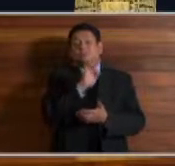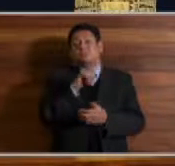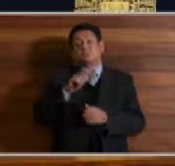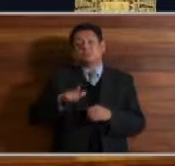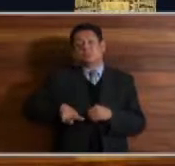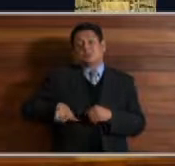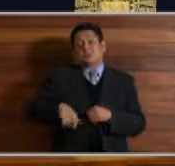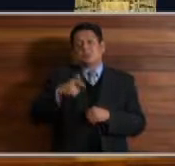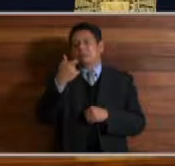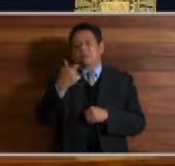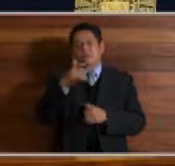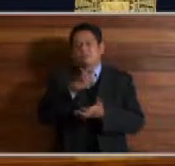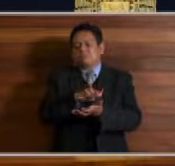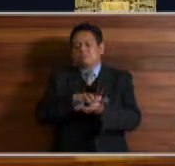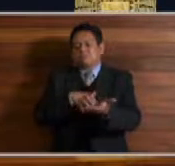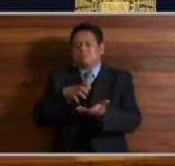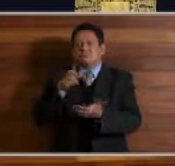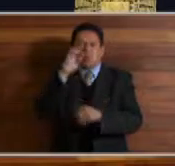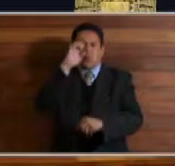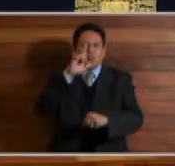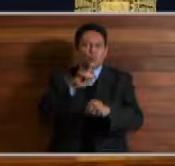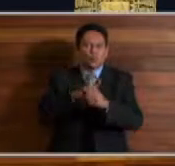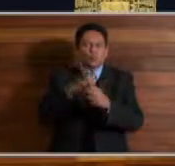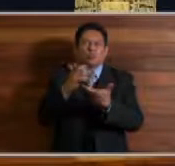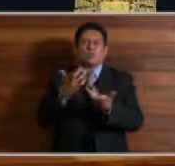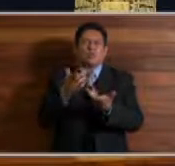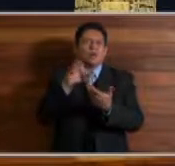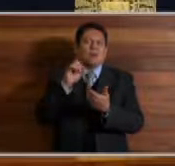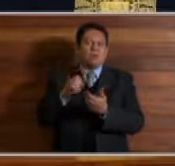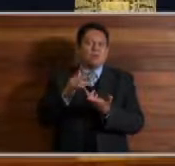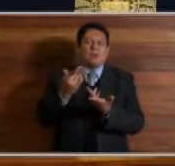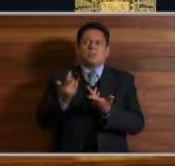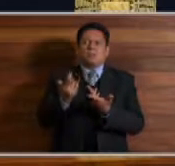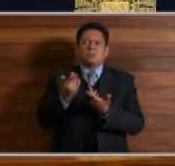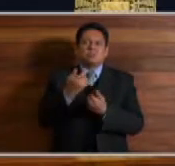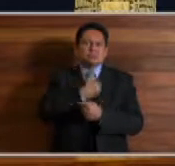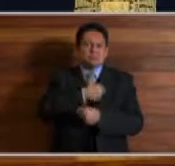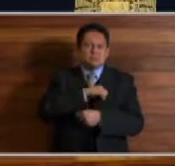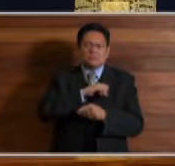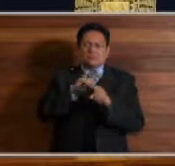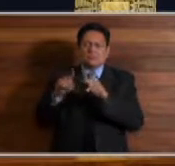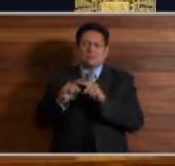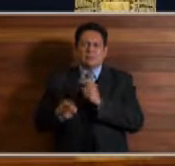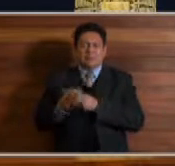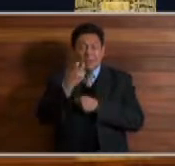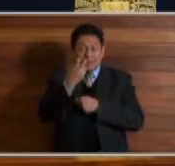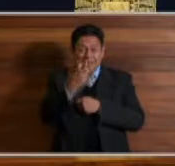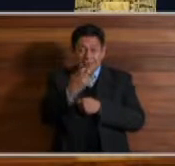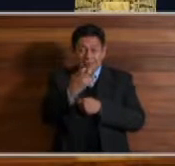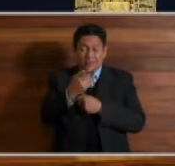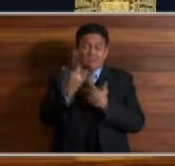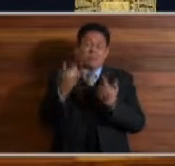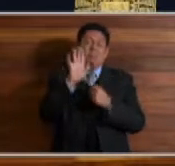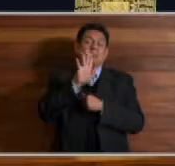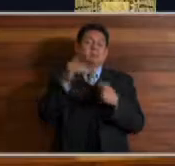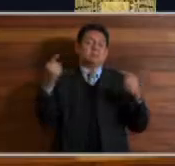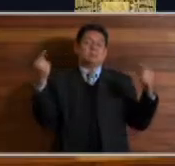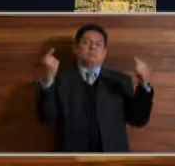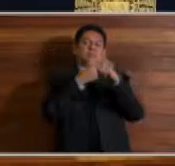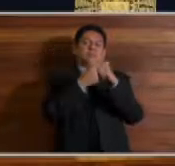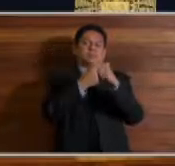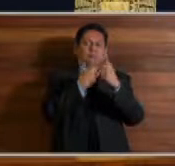muy significativos, si eso implica o no una rivalidad con este discurso que todos tenemos, incluido el